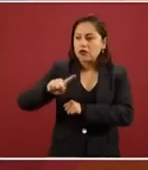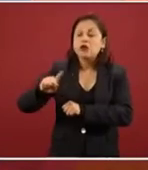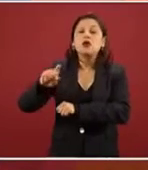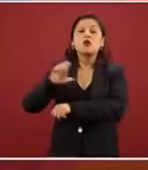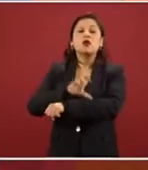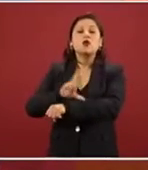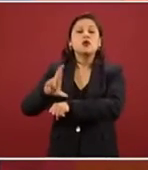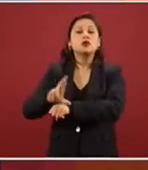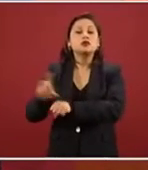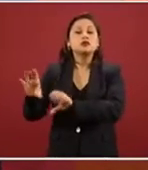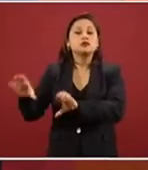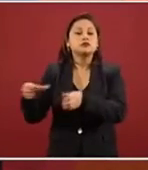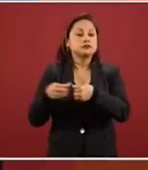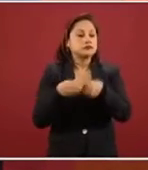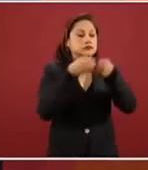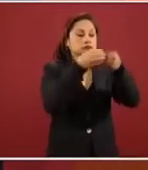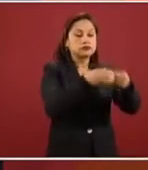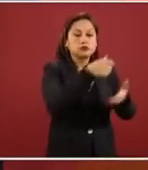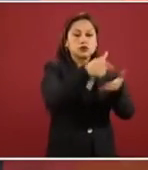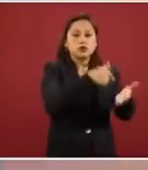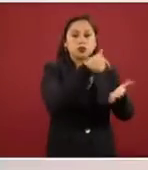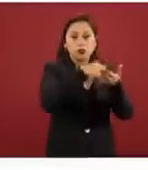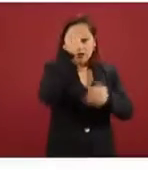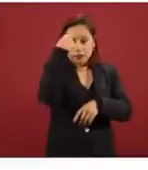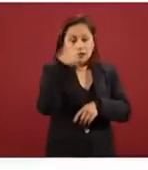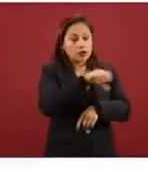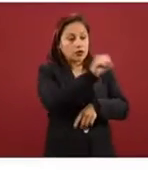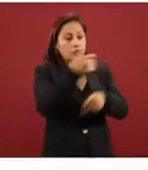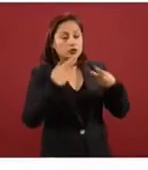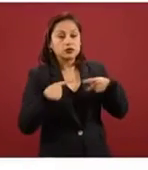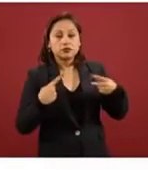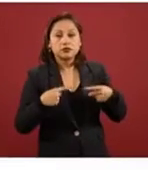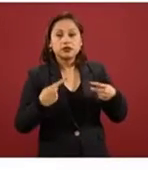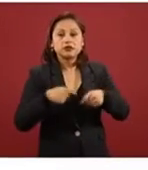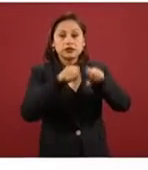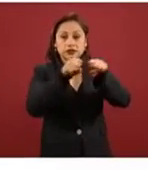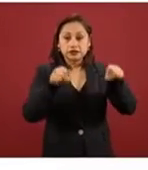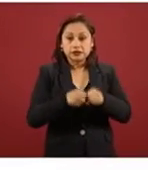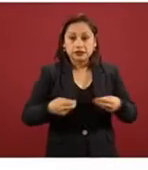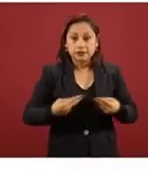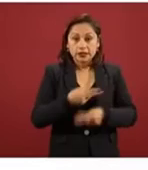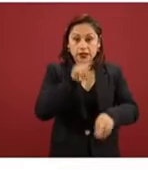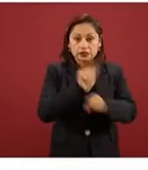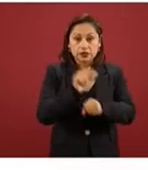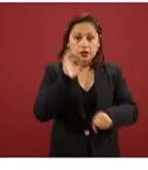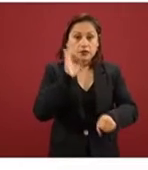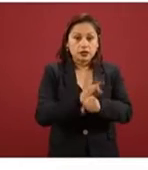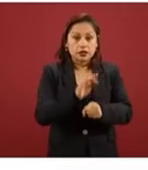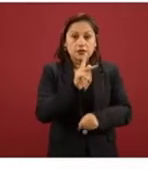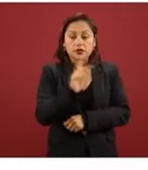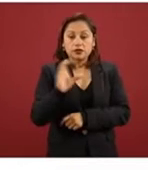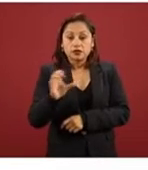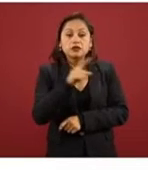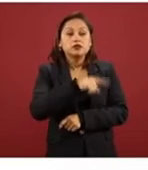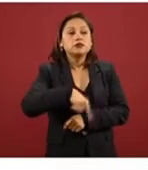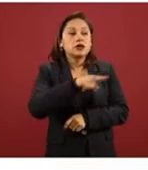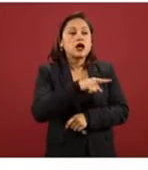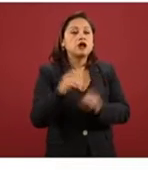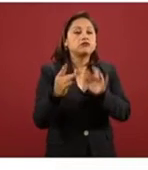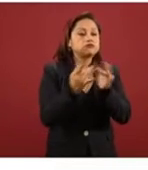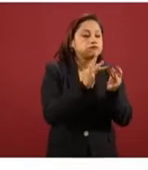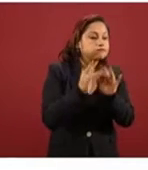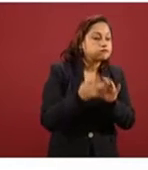antelación para coordinar las acciones con los demás integrantes del Sistema Nacional de Protección Civil. Tenemos también mapeados